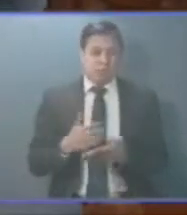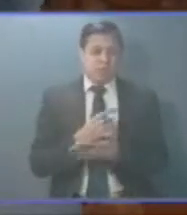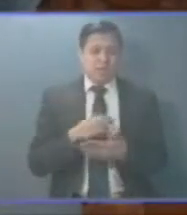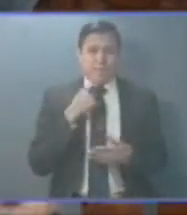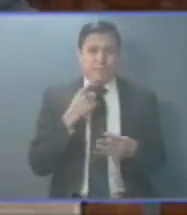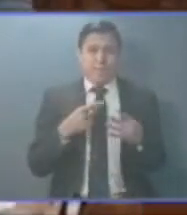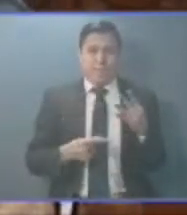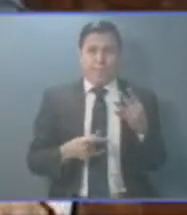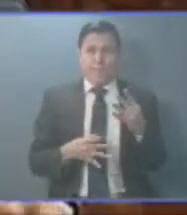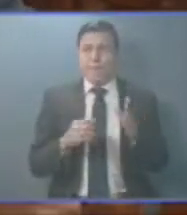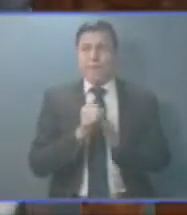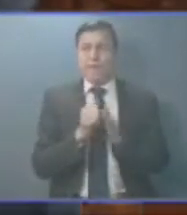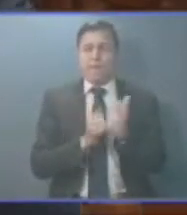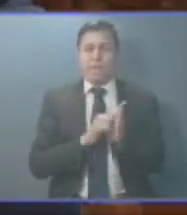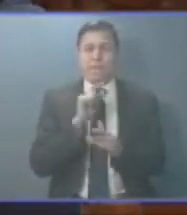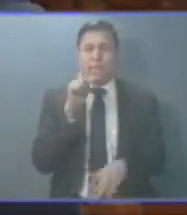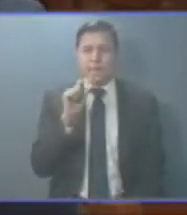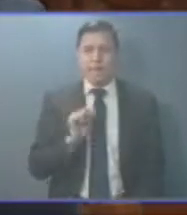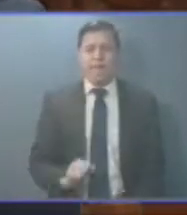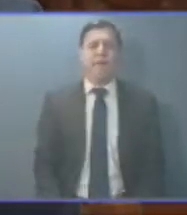decreta, artículo 1,